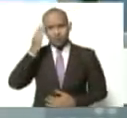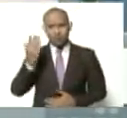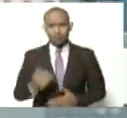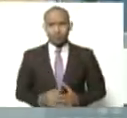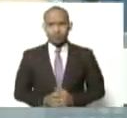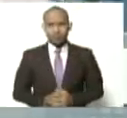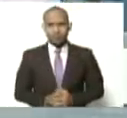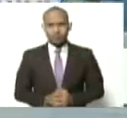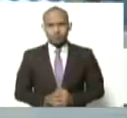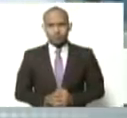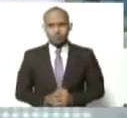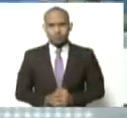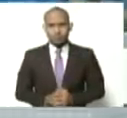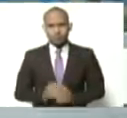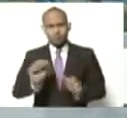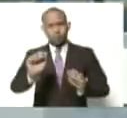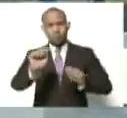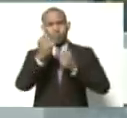las sanciones